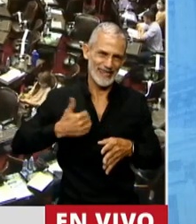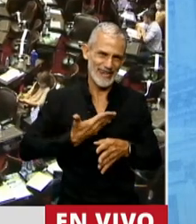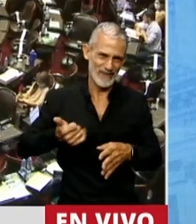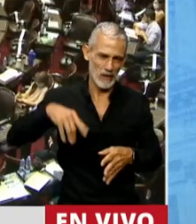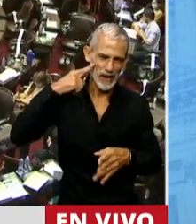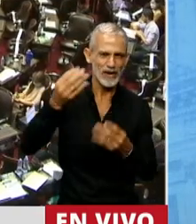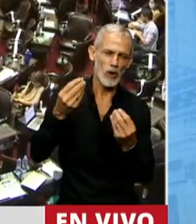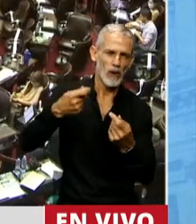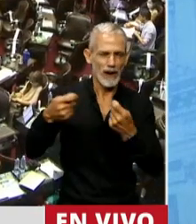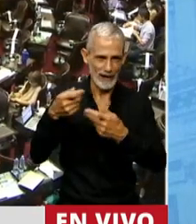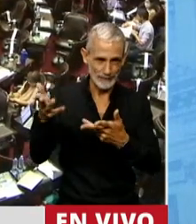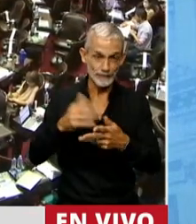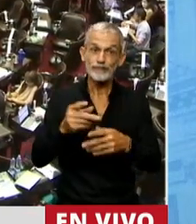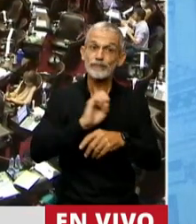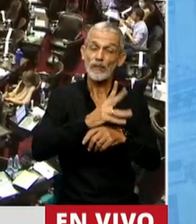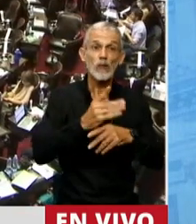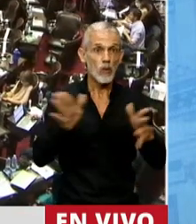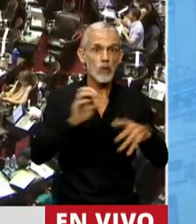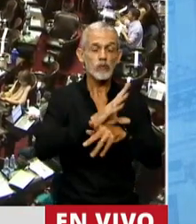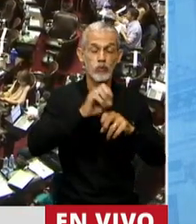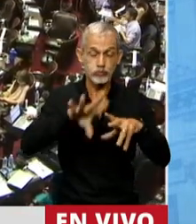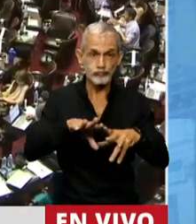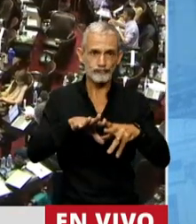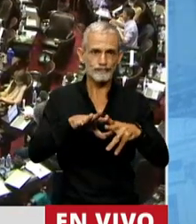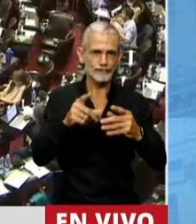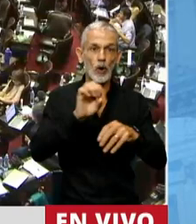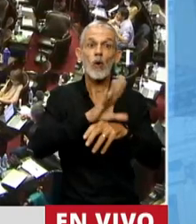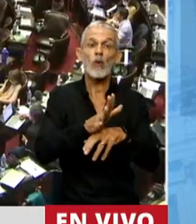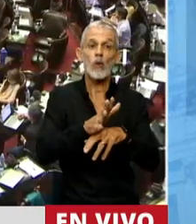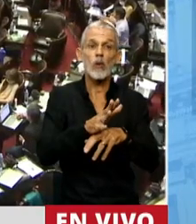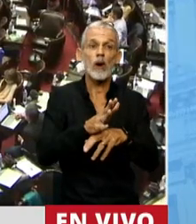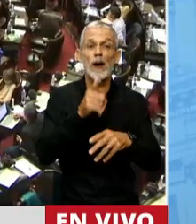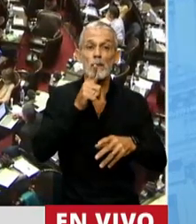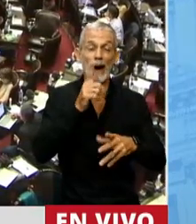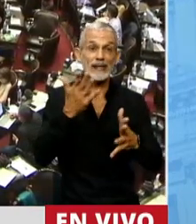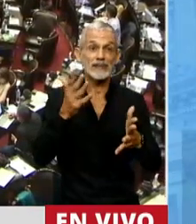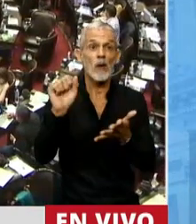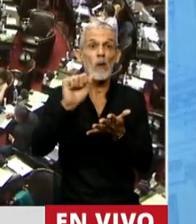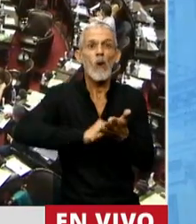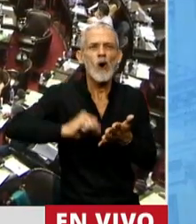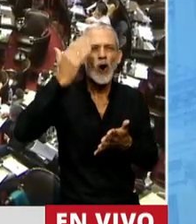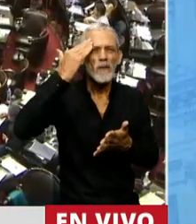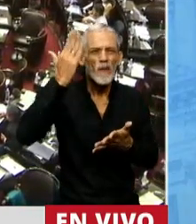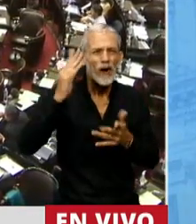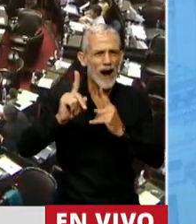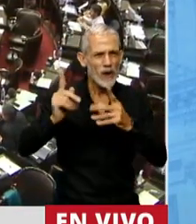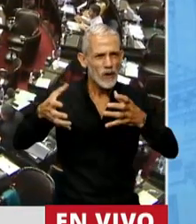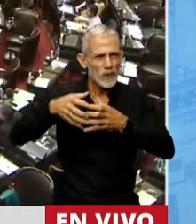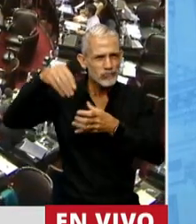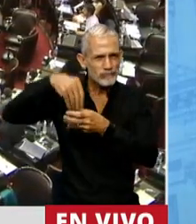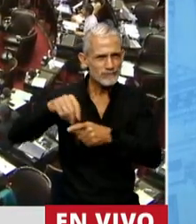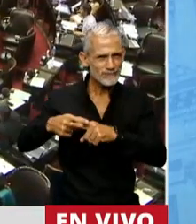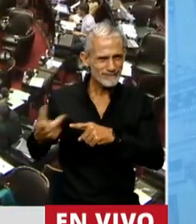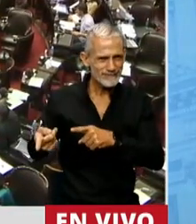endeudaron. Después aparece la pandemia y parece que la pandemia tuvo un efecto amnésico en algunos de los integrantes de